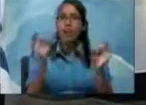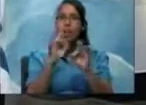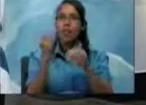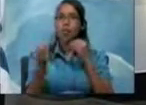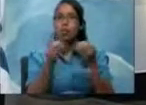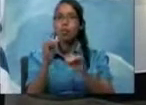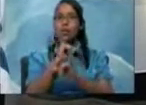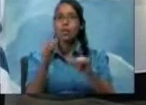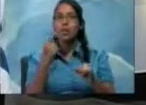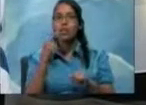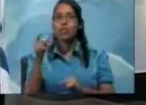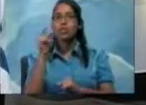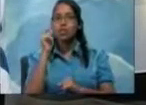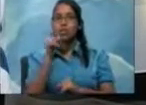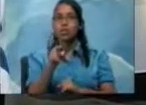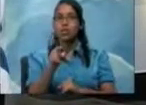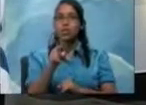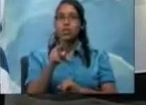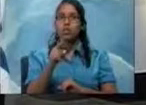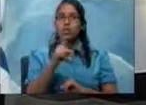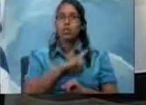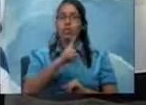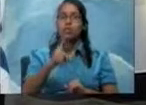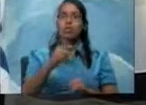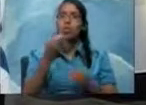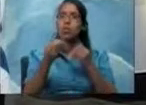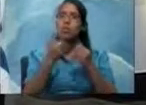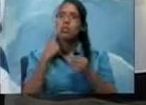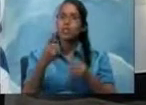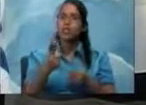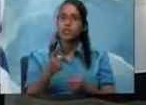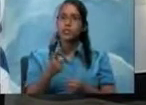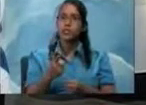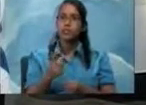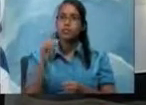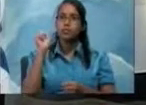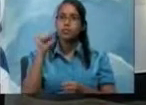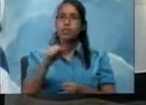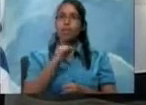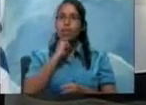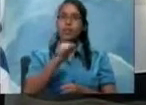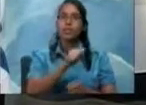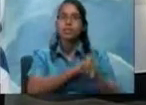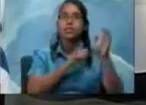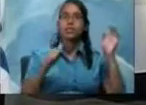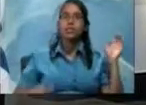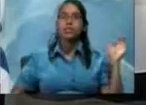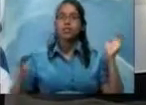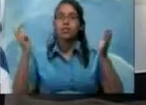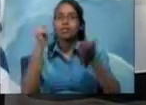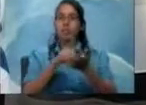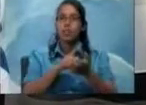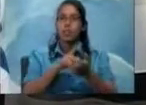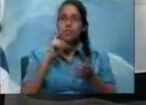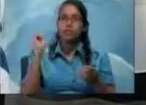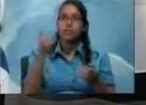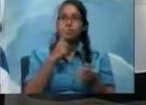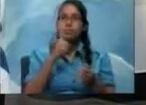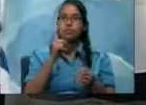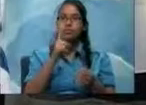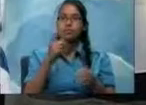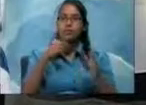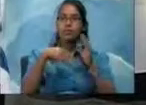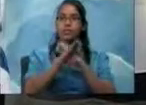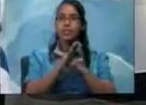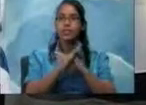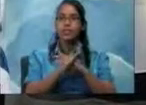hubieras dicho tú mi mi mi mi Henry Bueno si el señor se me aparece primeramente no me fuera ido porque